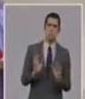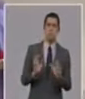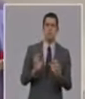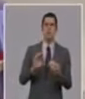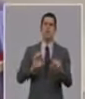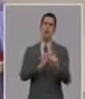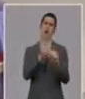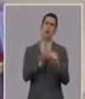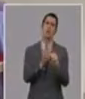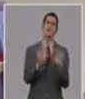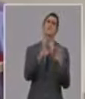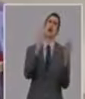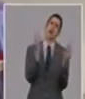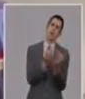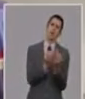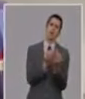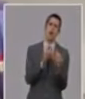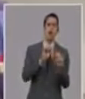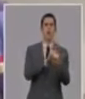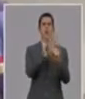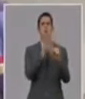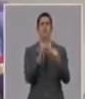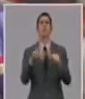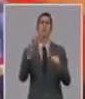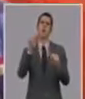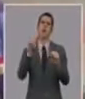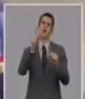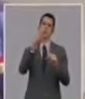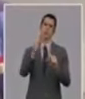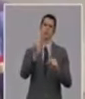en China, específicamente en Wuhan,